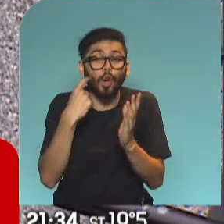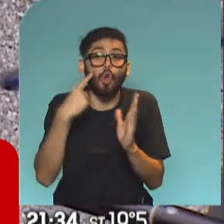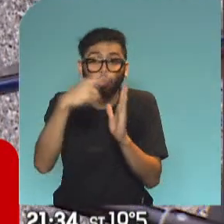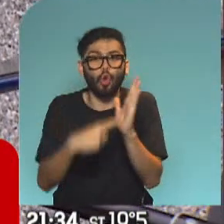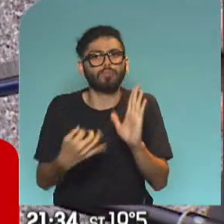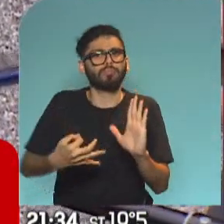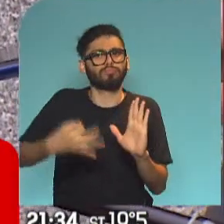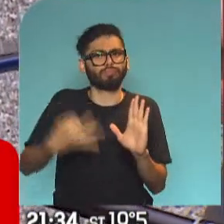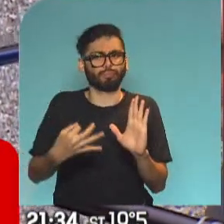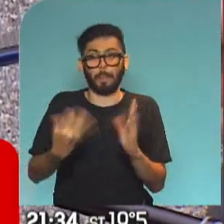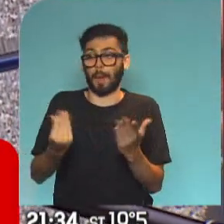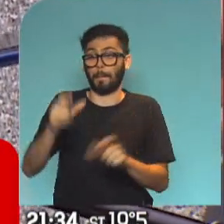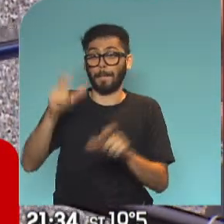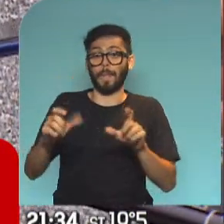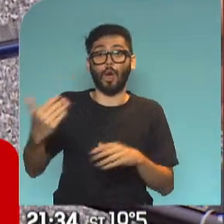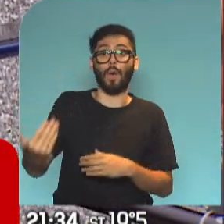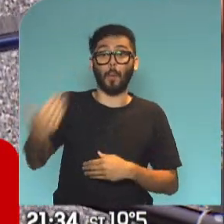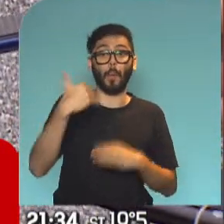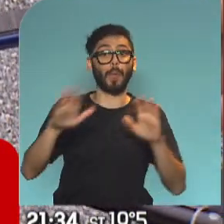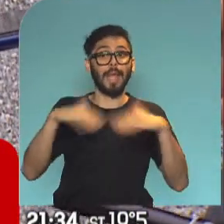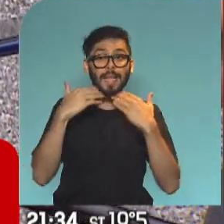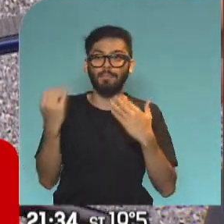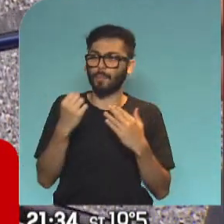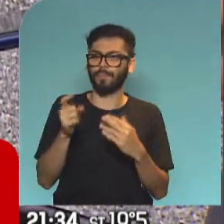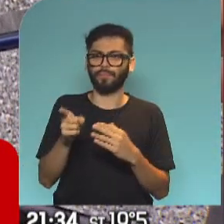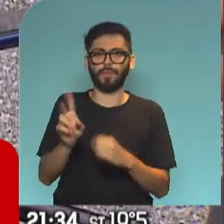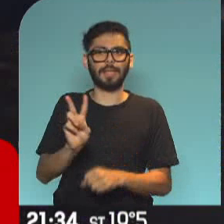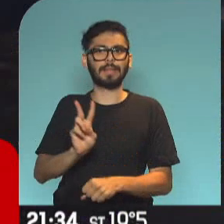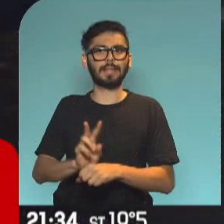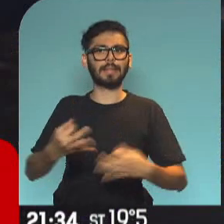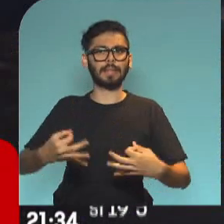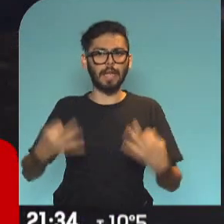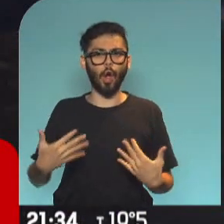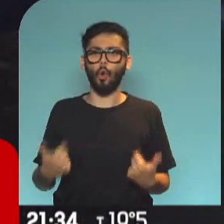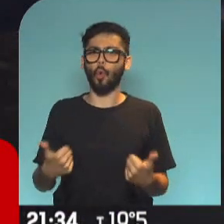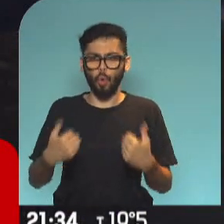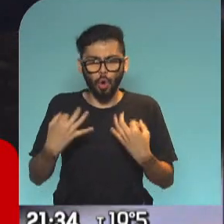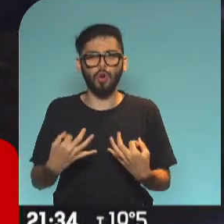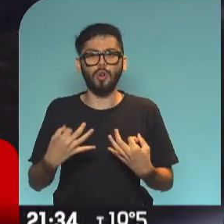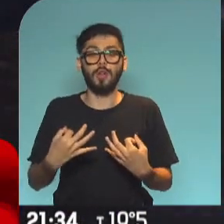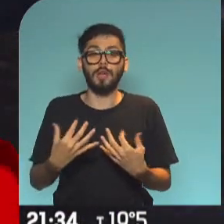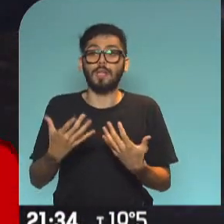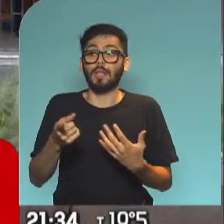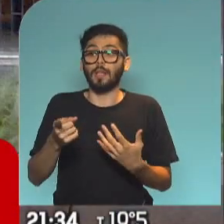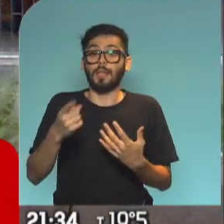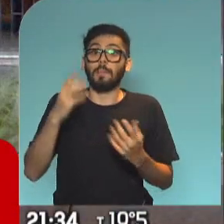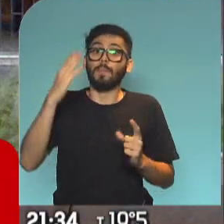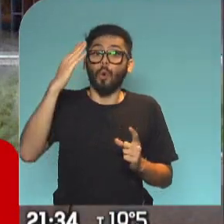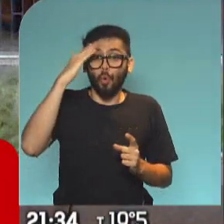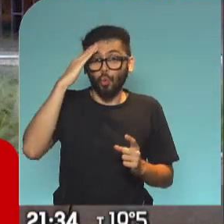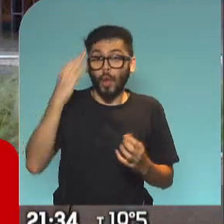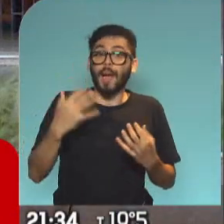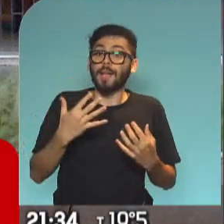garantizar que el espectador va a estar en un ámbito donde la sanidad prevalece y que la cultura es